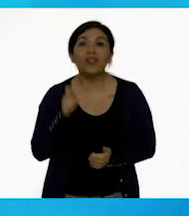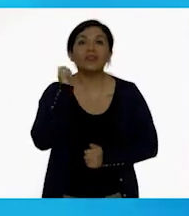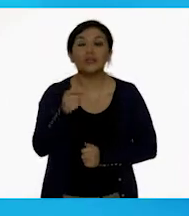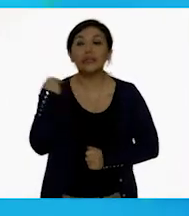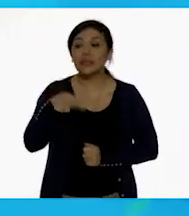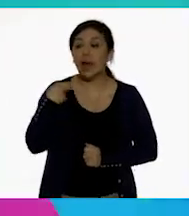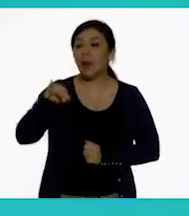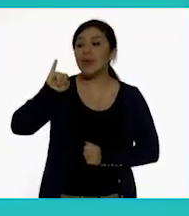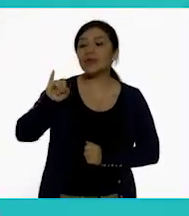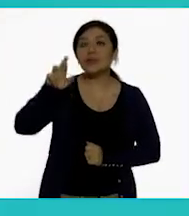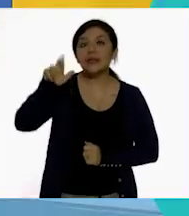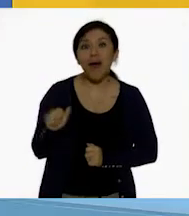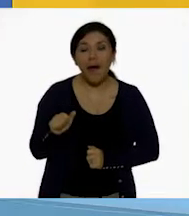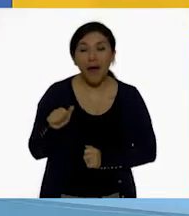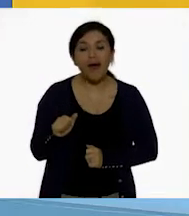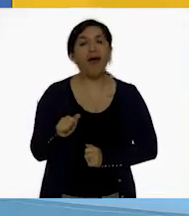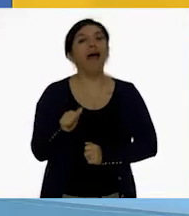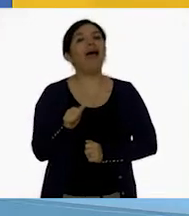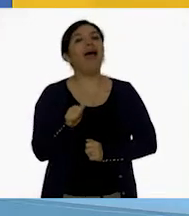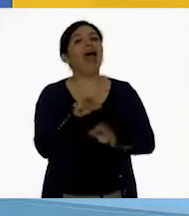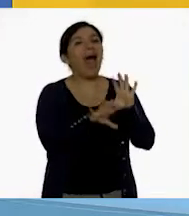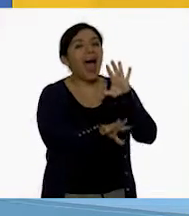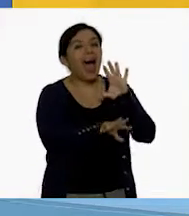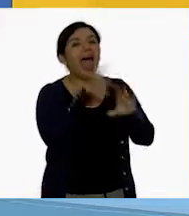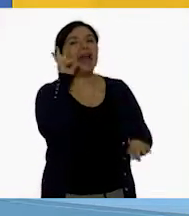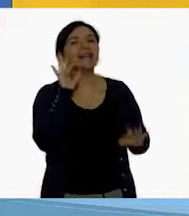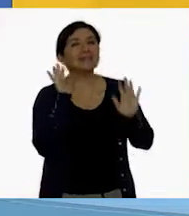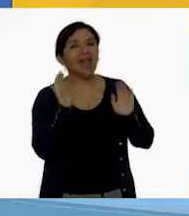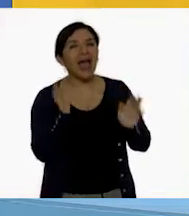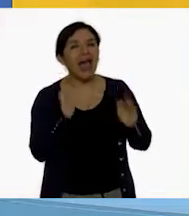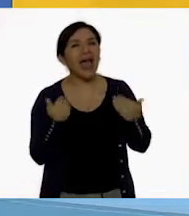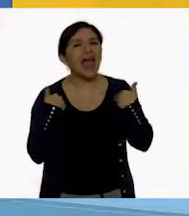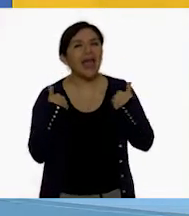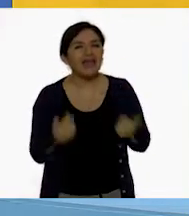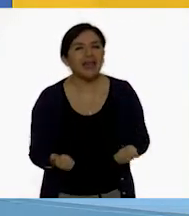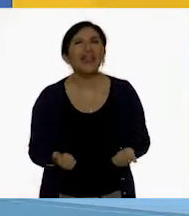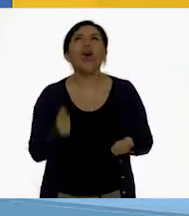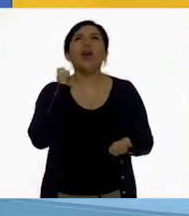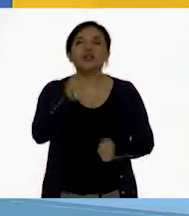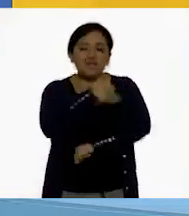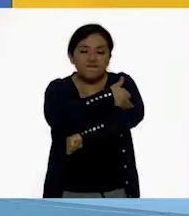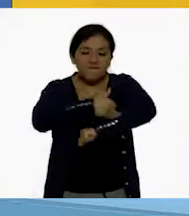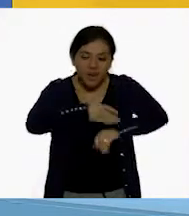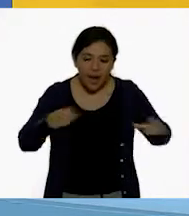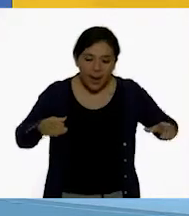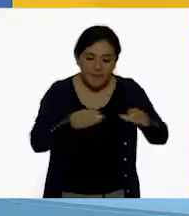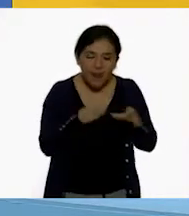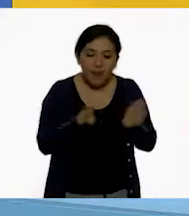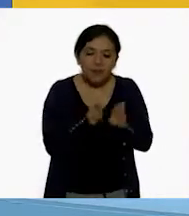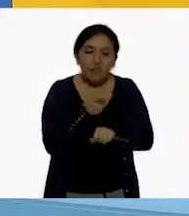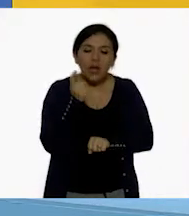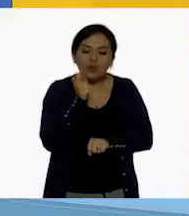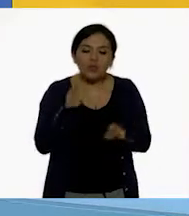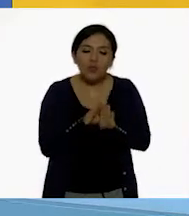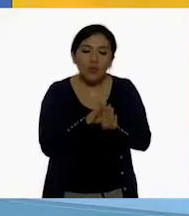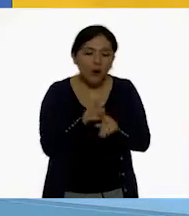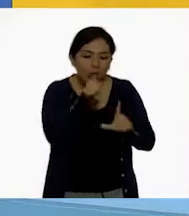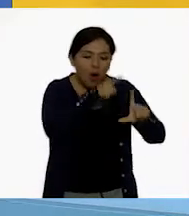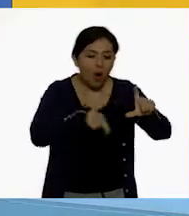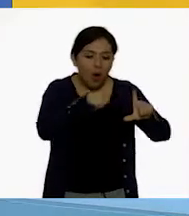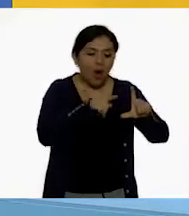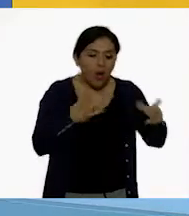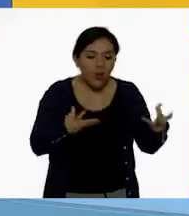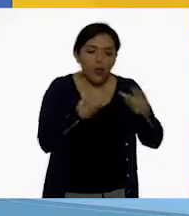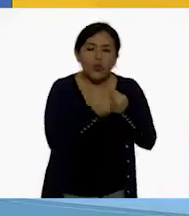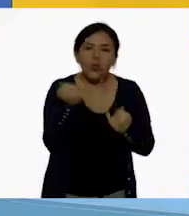ira. Ah, creo que ya voy entendiendo. Entonces son familias porque tienen relación entre ellas. Así